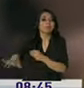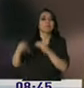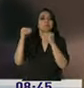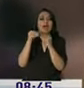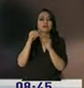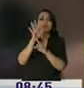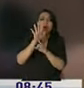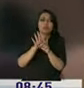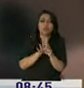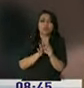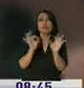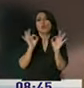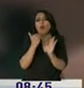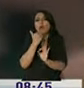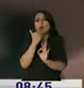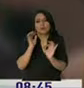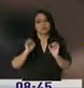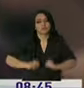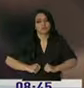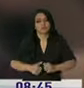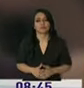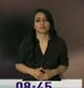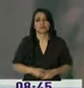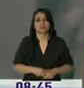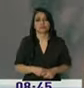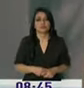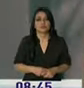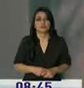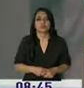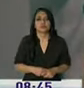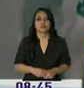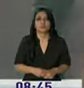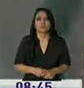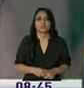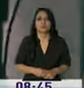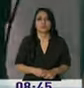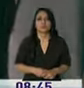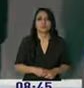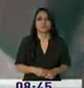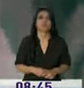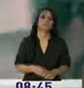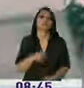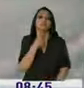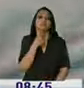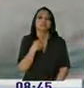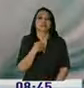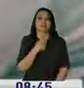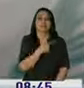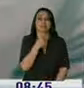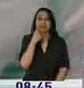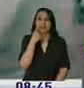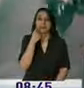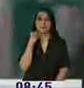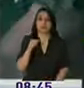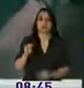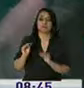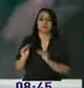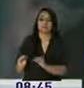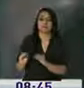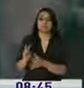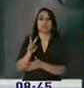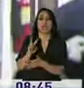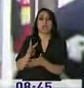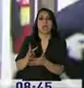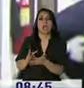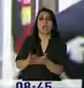otros vejámenes. El señor lo que indica es de que le había estado enseñando las lecciones. En el momento de tomar la